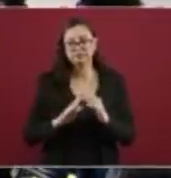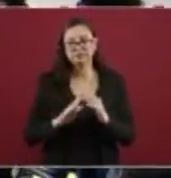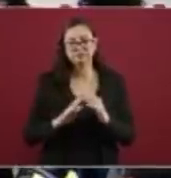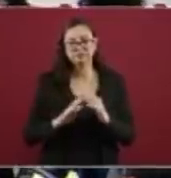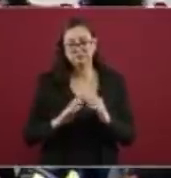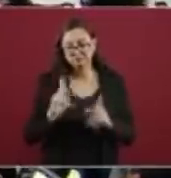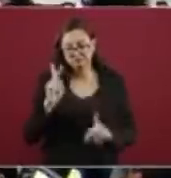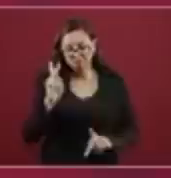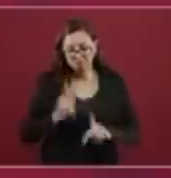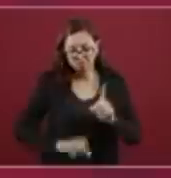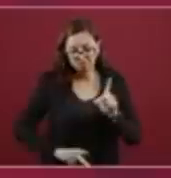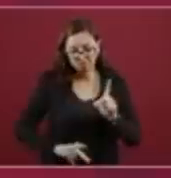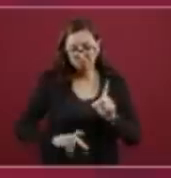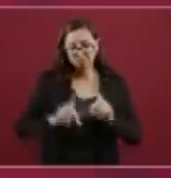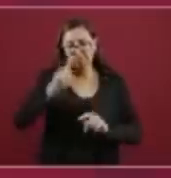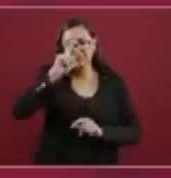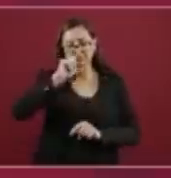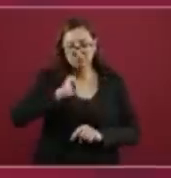incompletas,